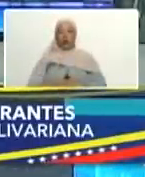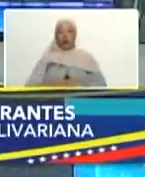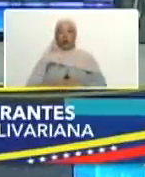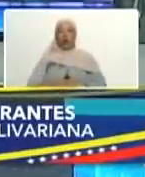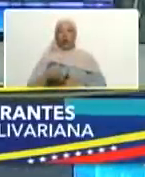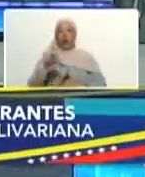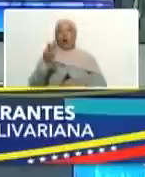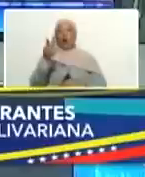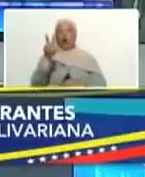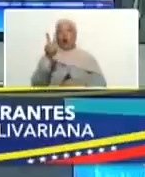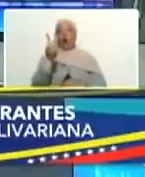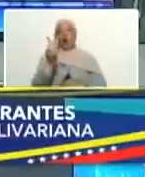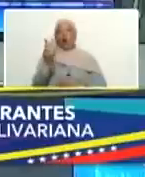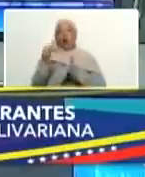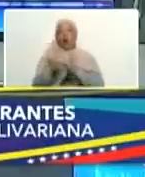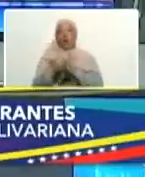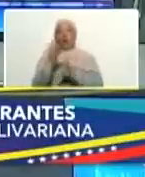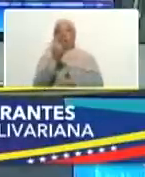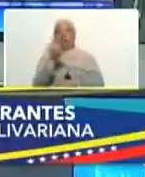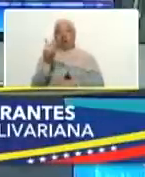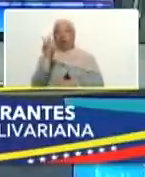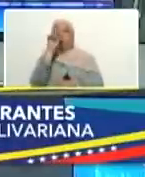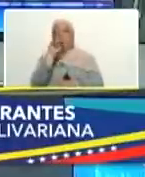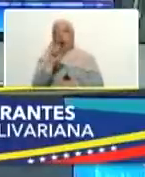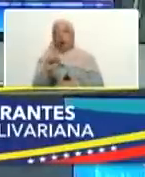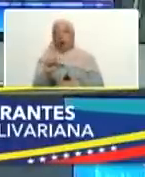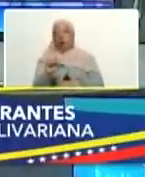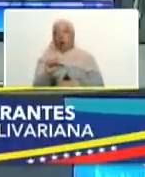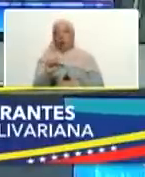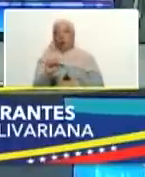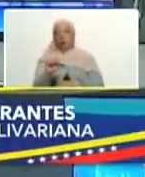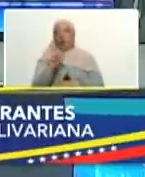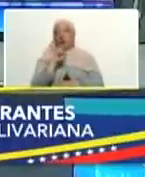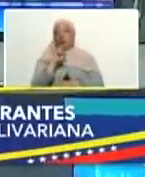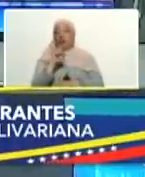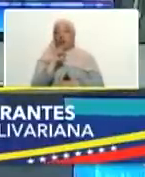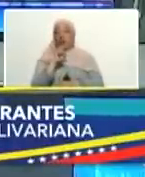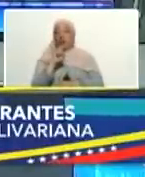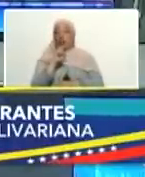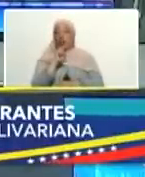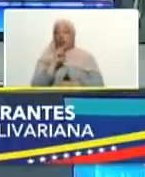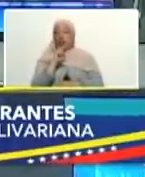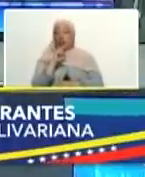siempre como dice el general Padrino, un año complejo,